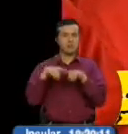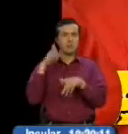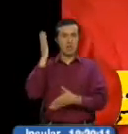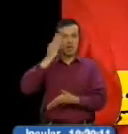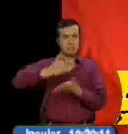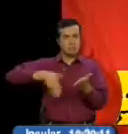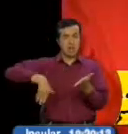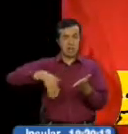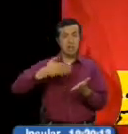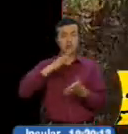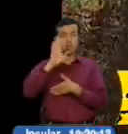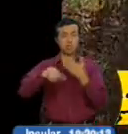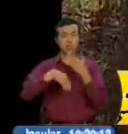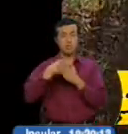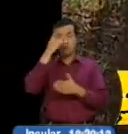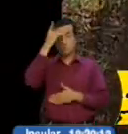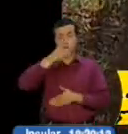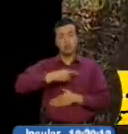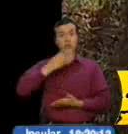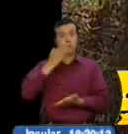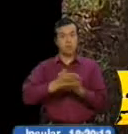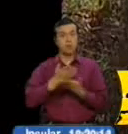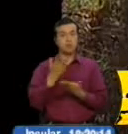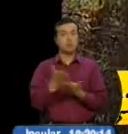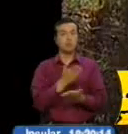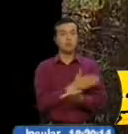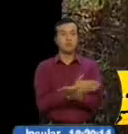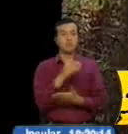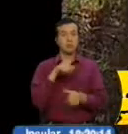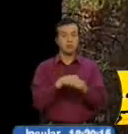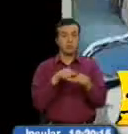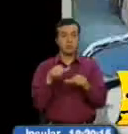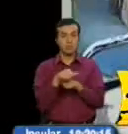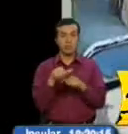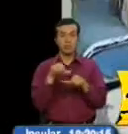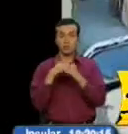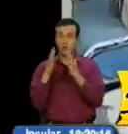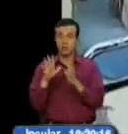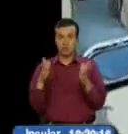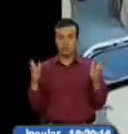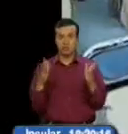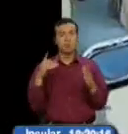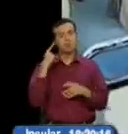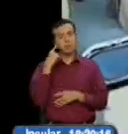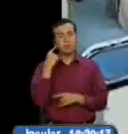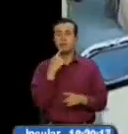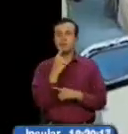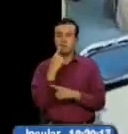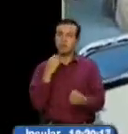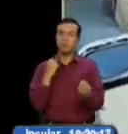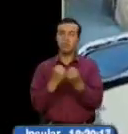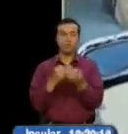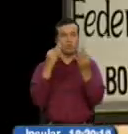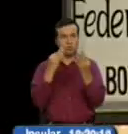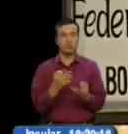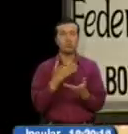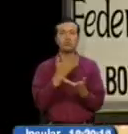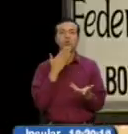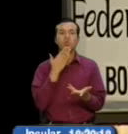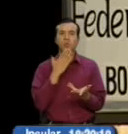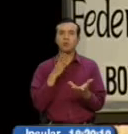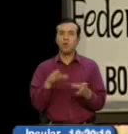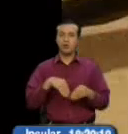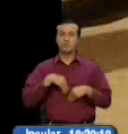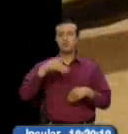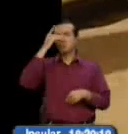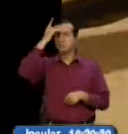continente. Aunque esta decisión tiene un carácter consultivo y asesor y no legislativo, supone un apoyo explícito a la reciente adopción